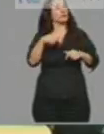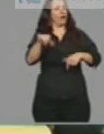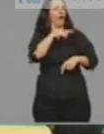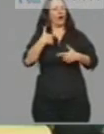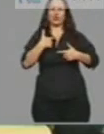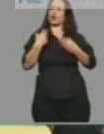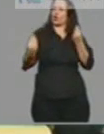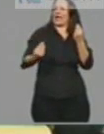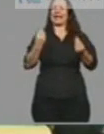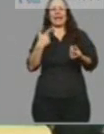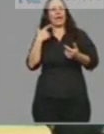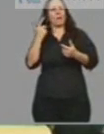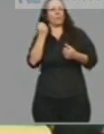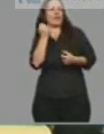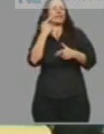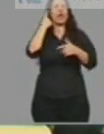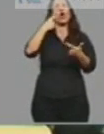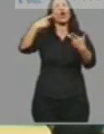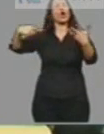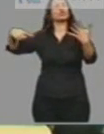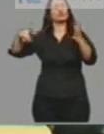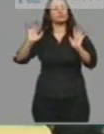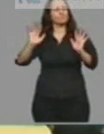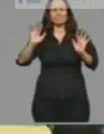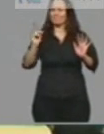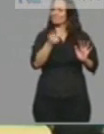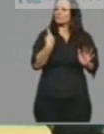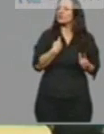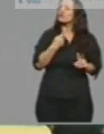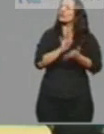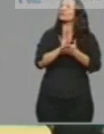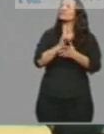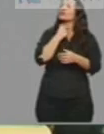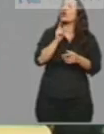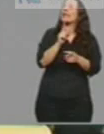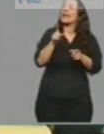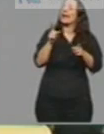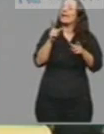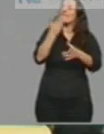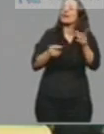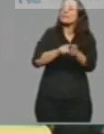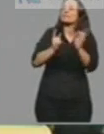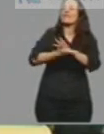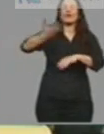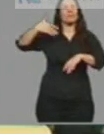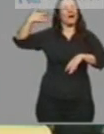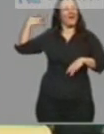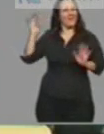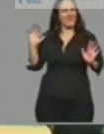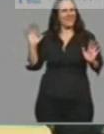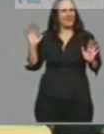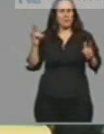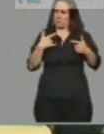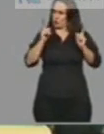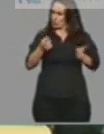contrario, tratar de evitar volver a cometer los errores que hemos cometido los argentinos. Miren, me